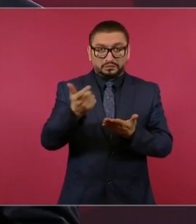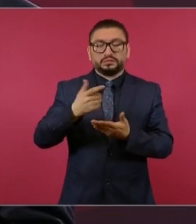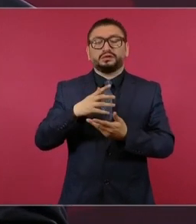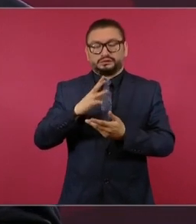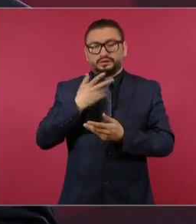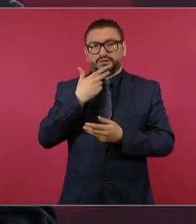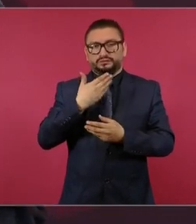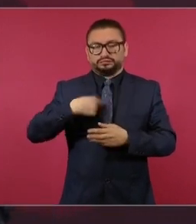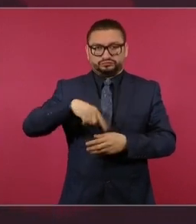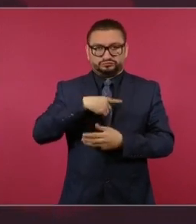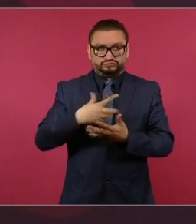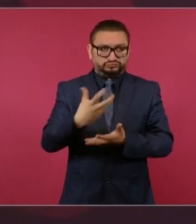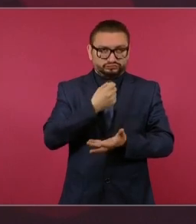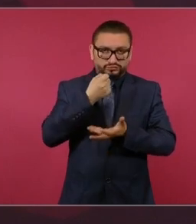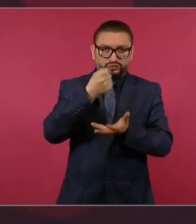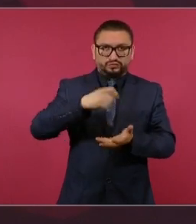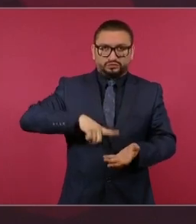Antes